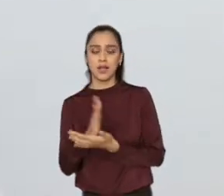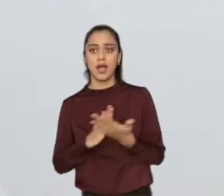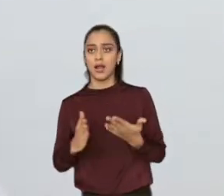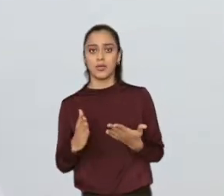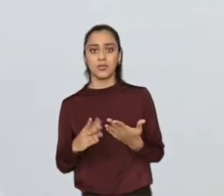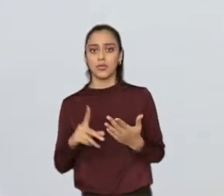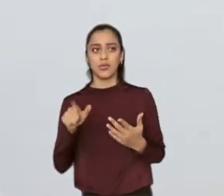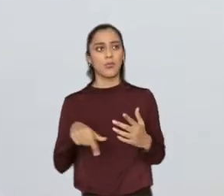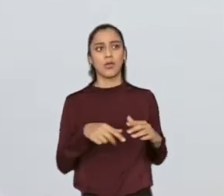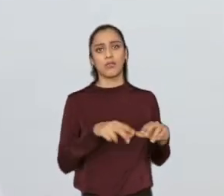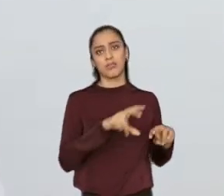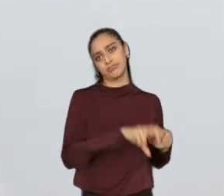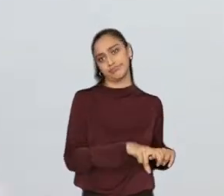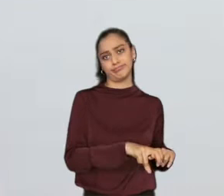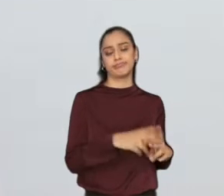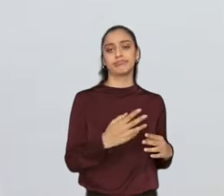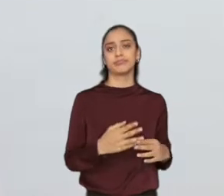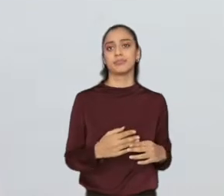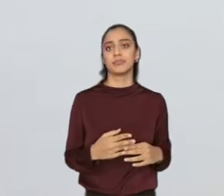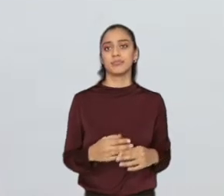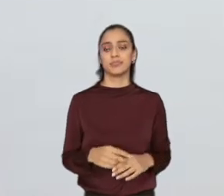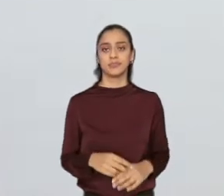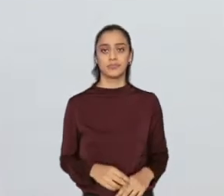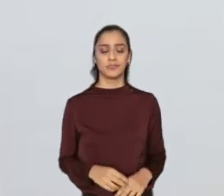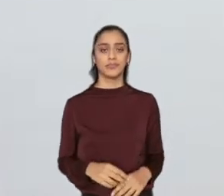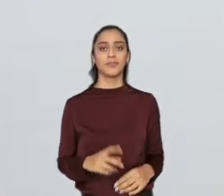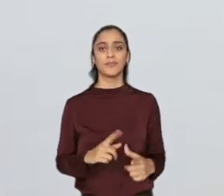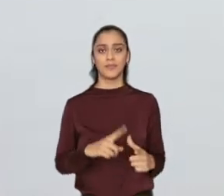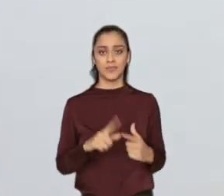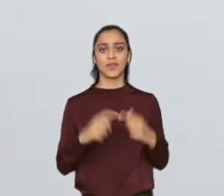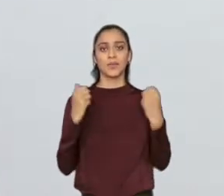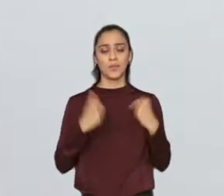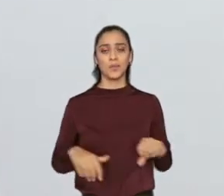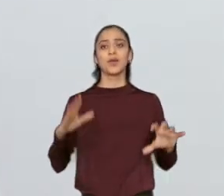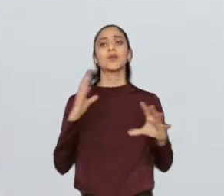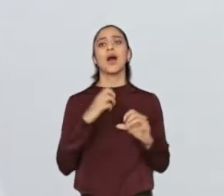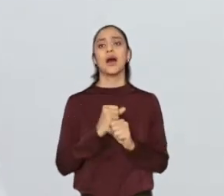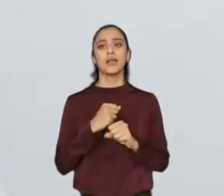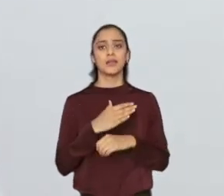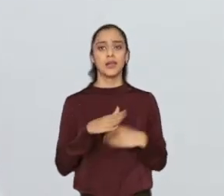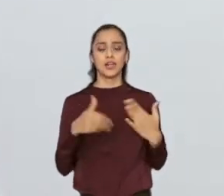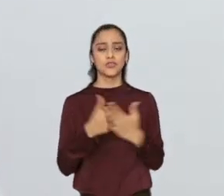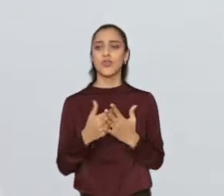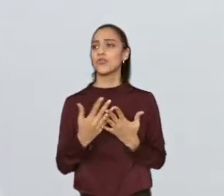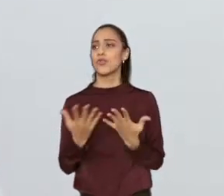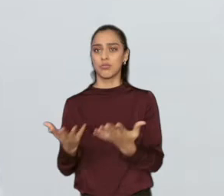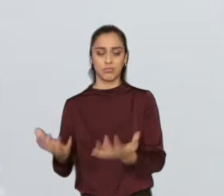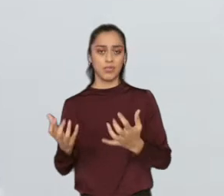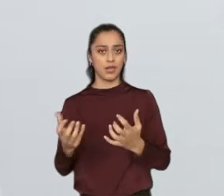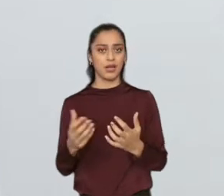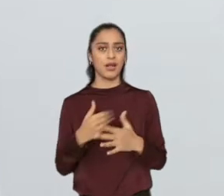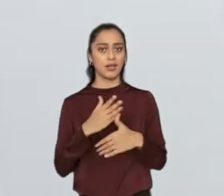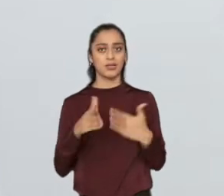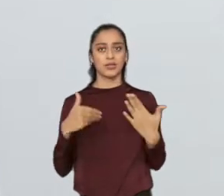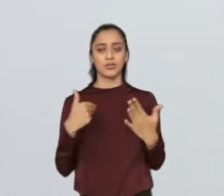ahí postrada. Yo tengo mal el pie. Así que puedo hacer todo lo que deseo,